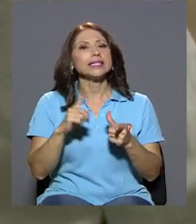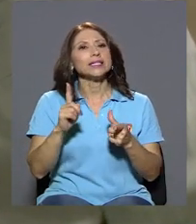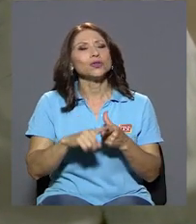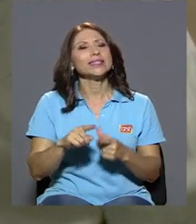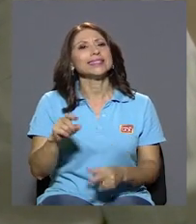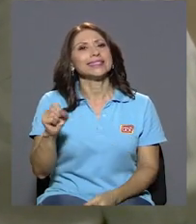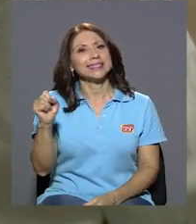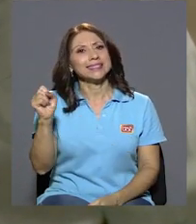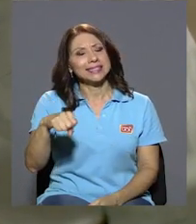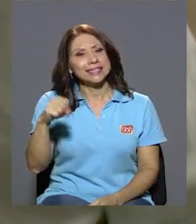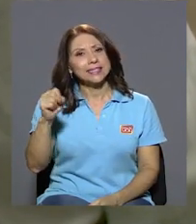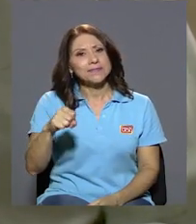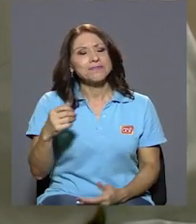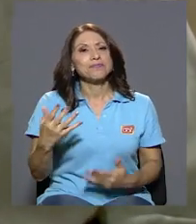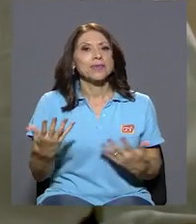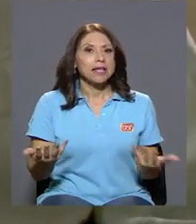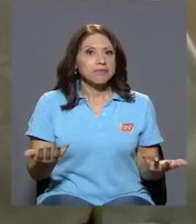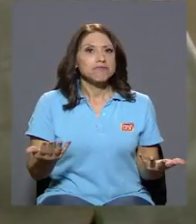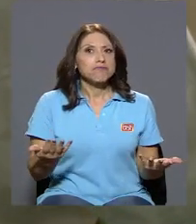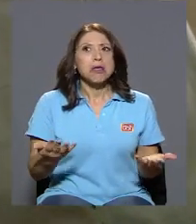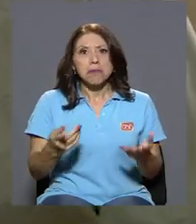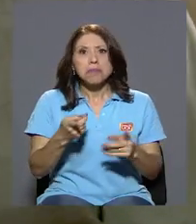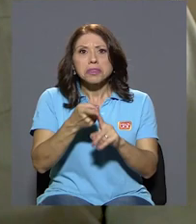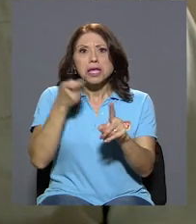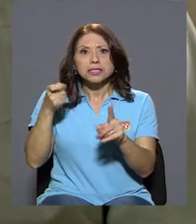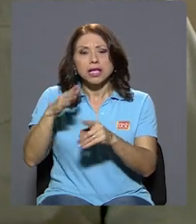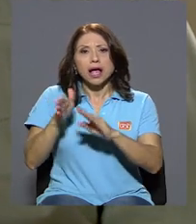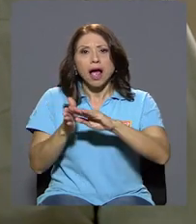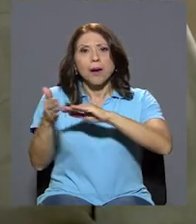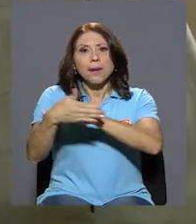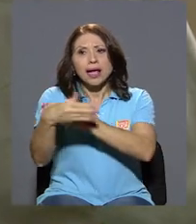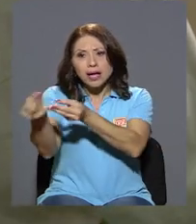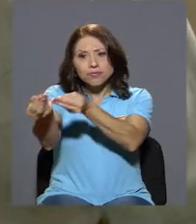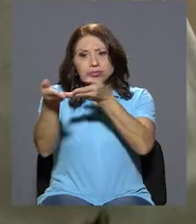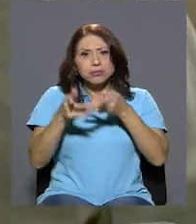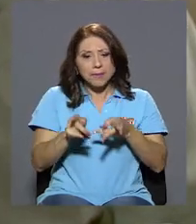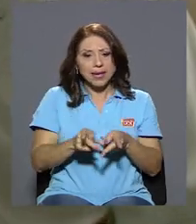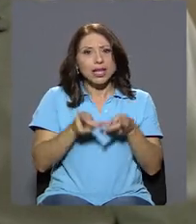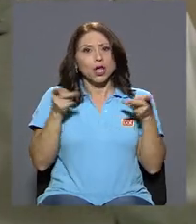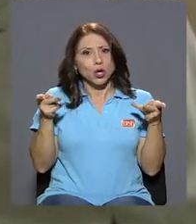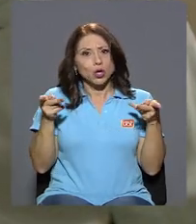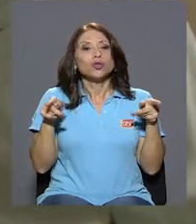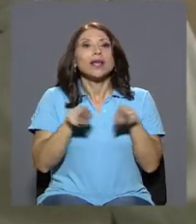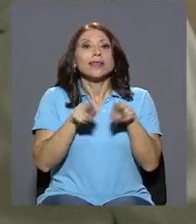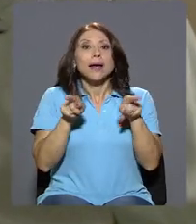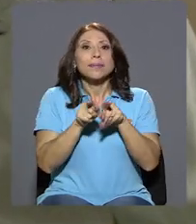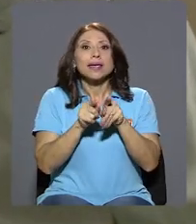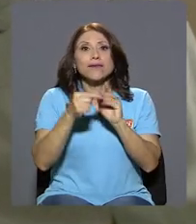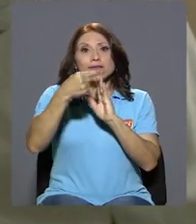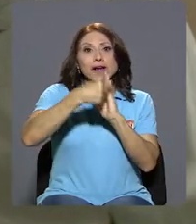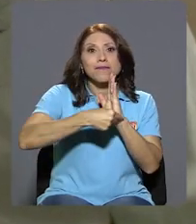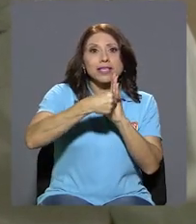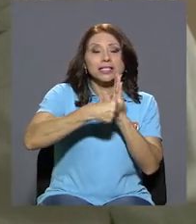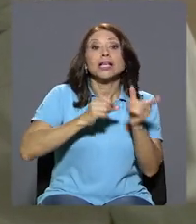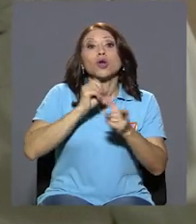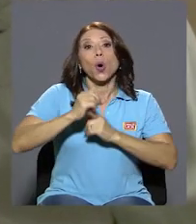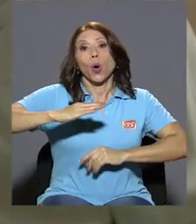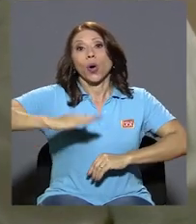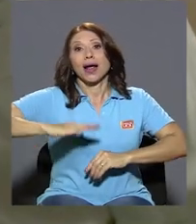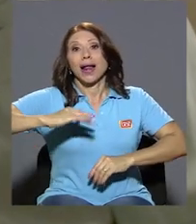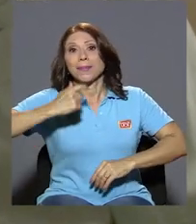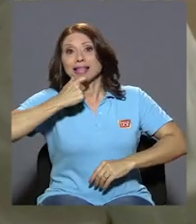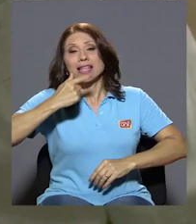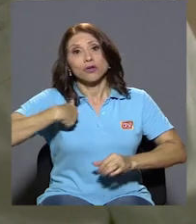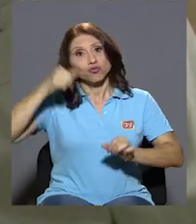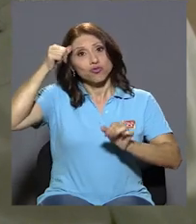sí sí llegaban periódicos de jamaica revistas también en gran bretaña y el